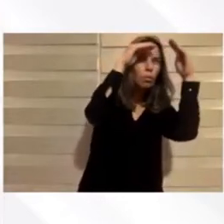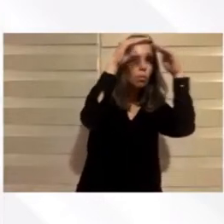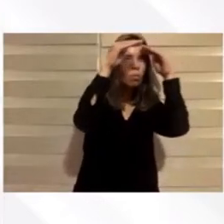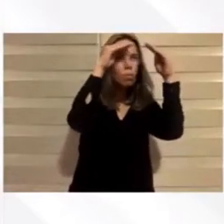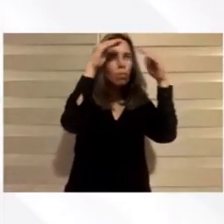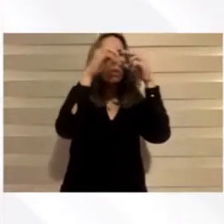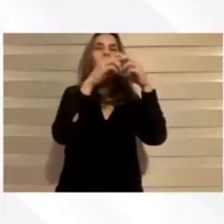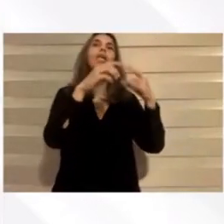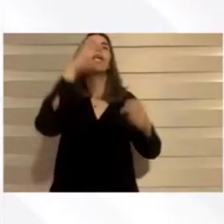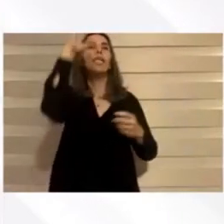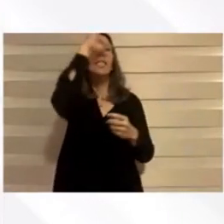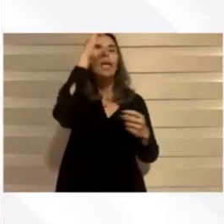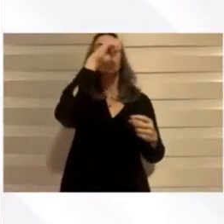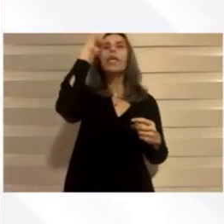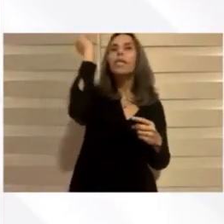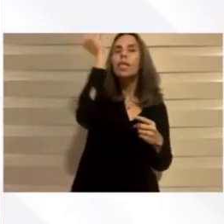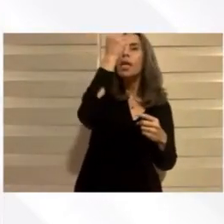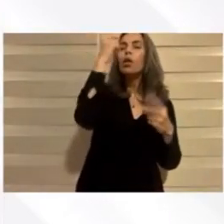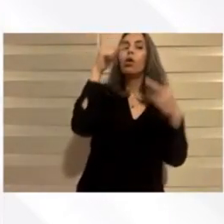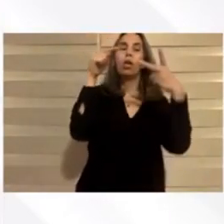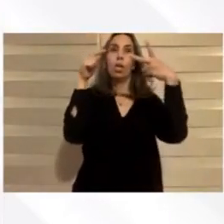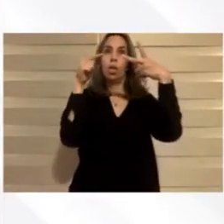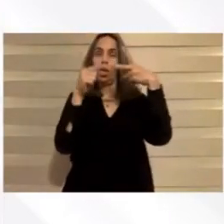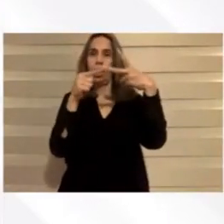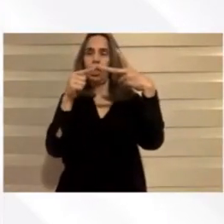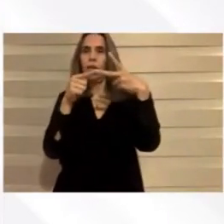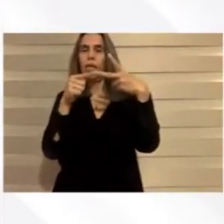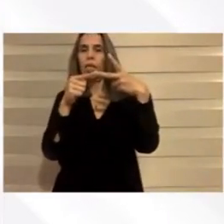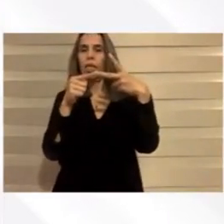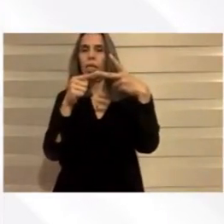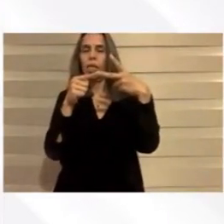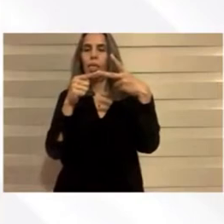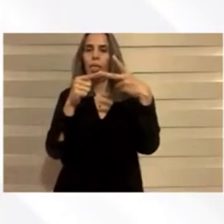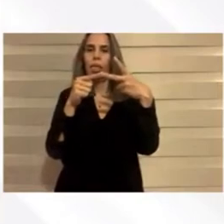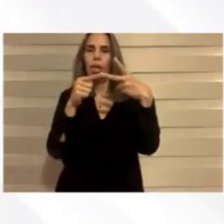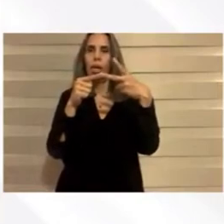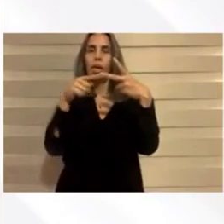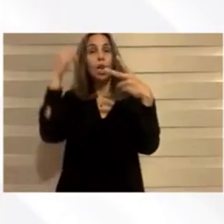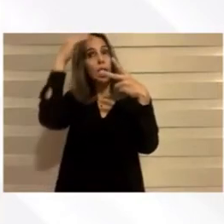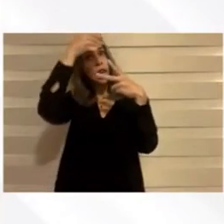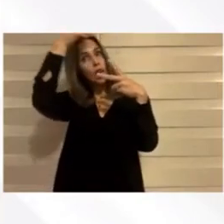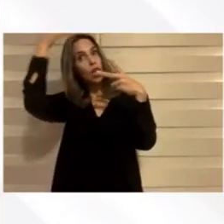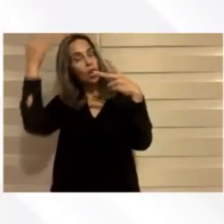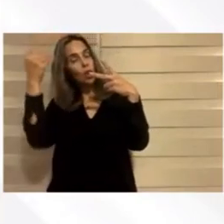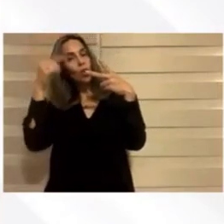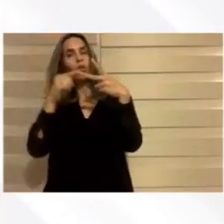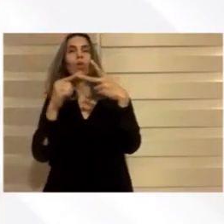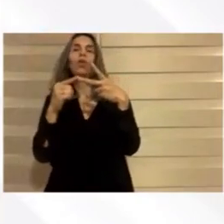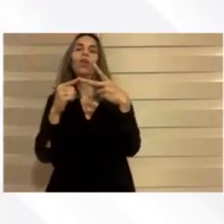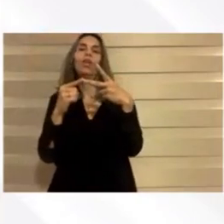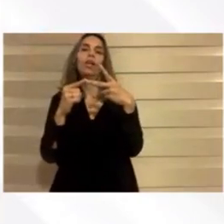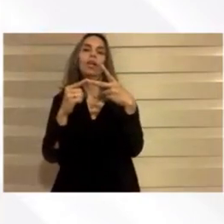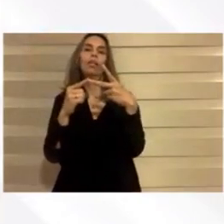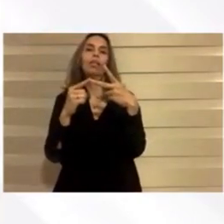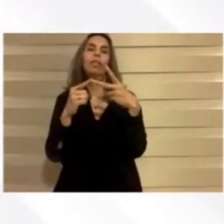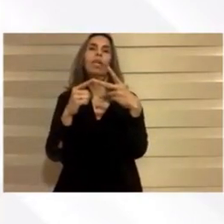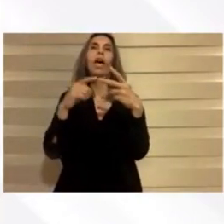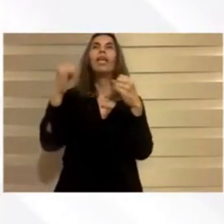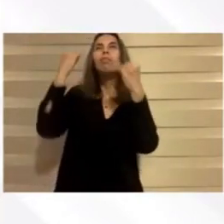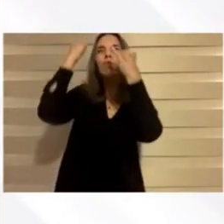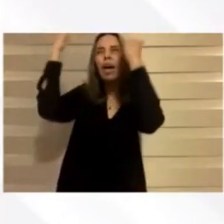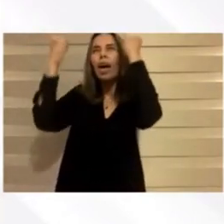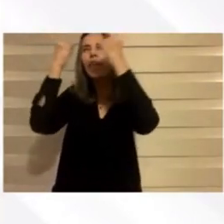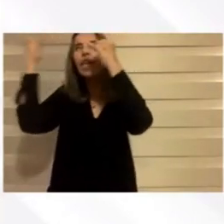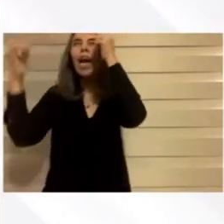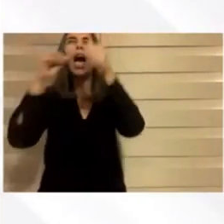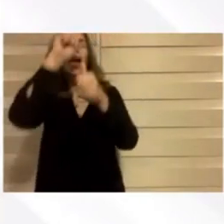tecnología y el pensamiento que dicen que es del otro hemisferio de nuestro cerebro, pero que tiene que ver con la creatividad y